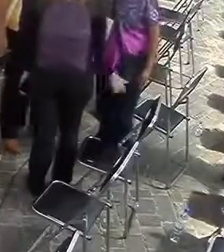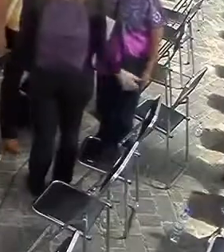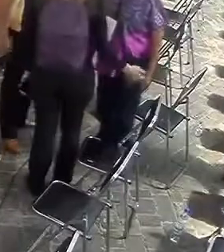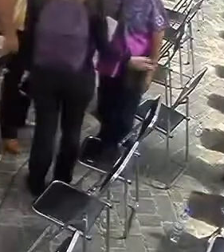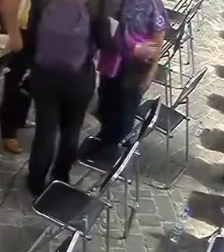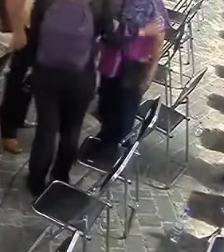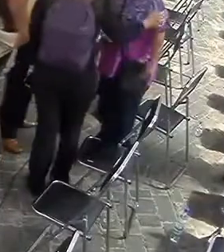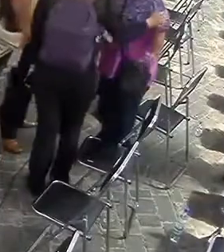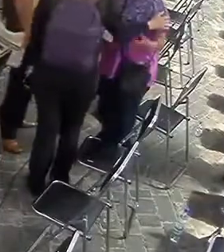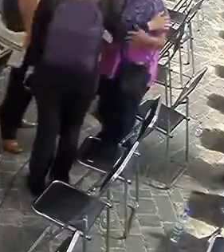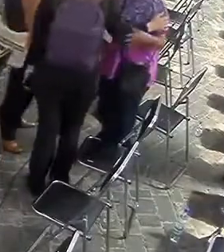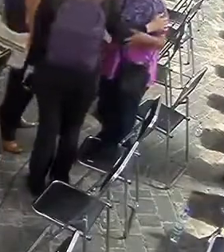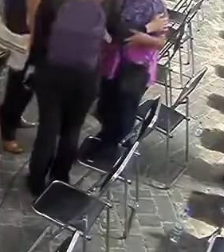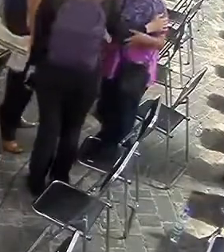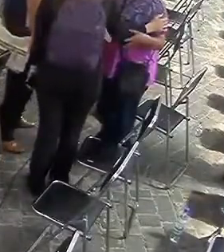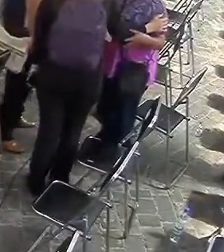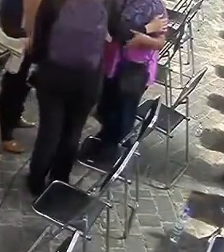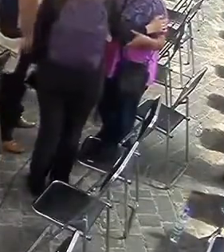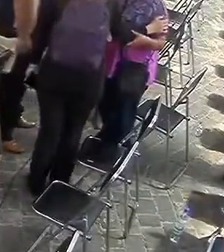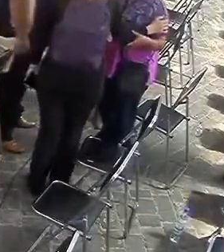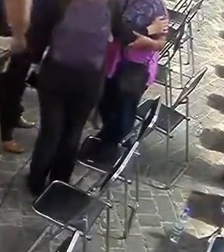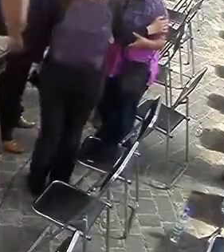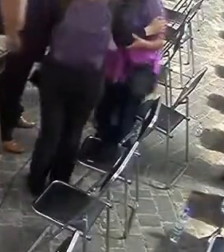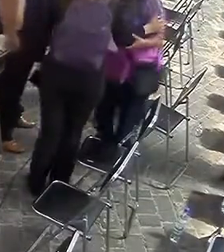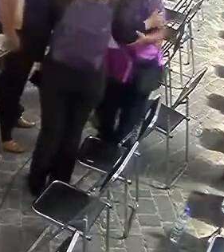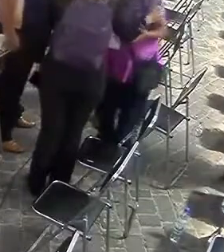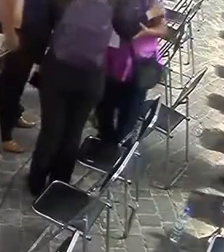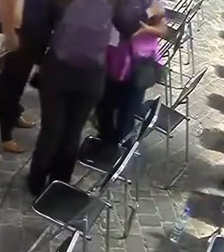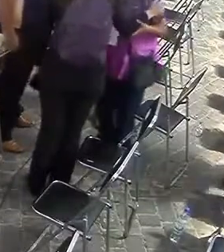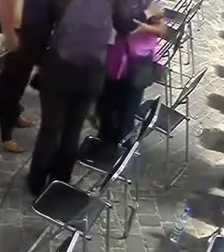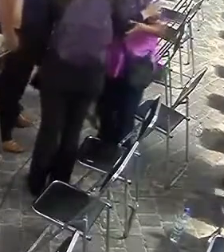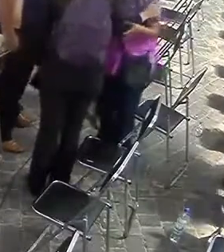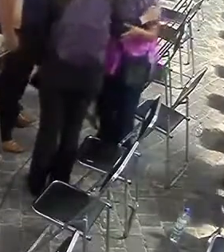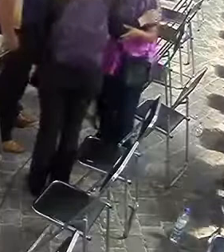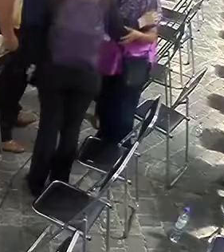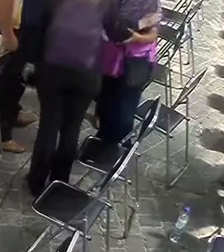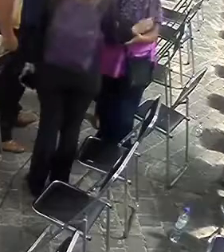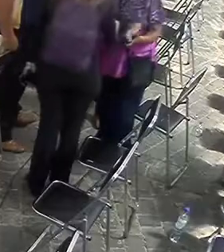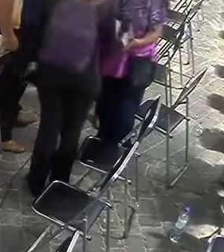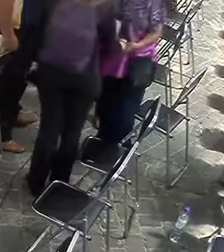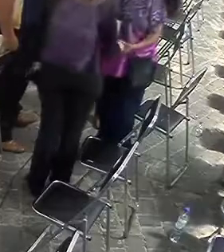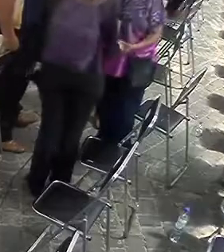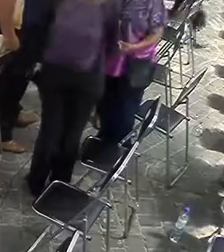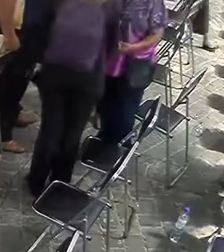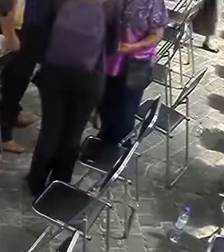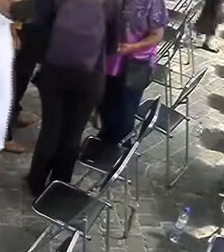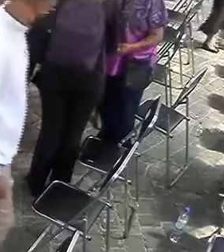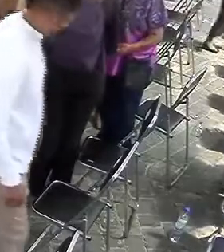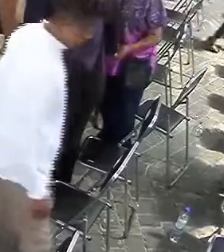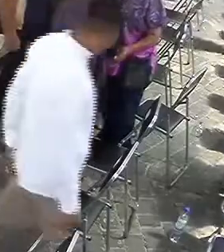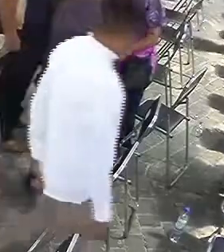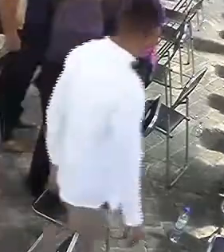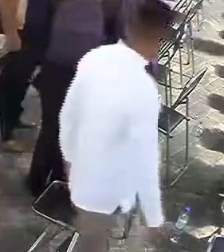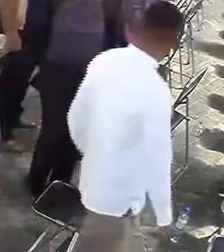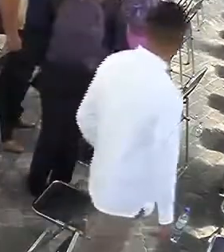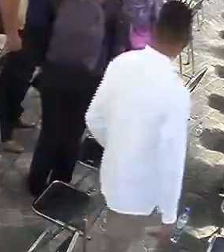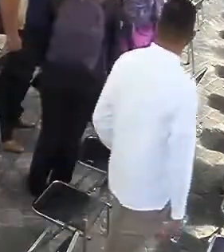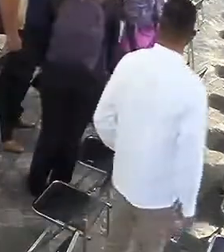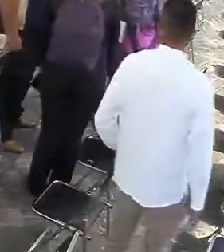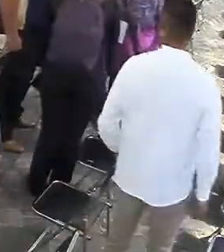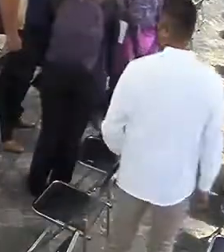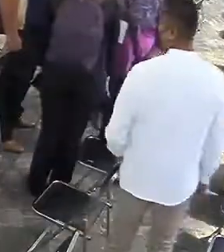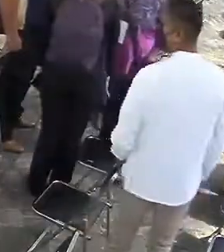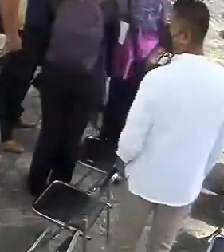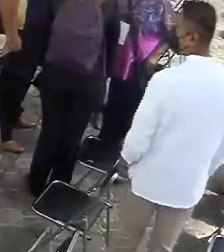su participación en este fandango por la lectura. Entonces, nos vamos a mover hacia ese escenario con los chavos